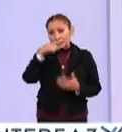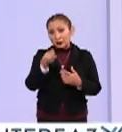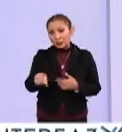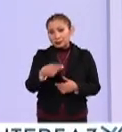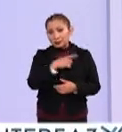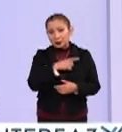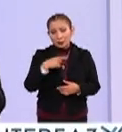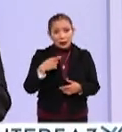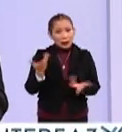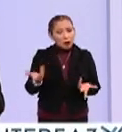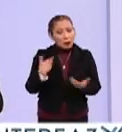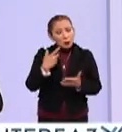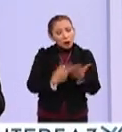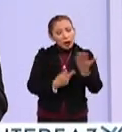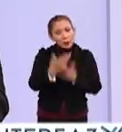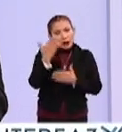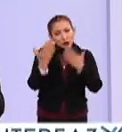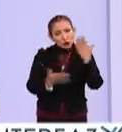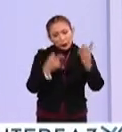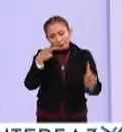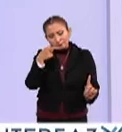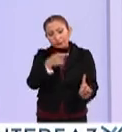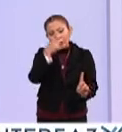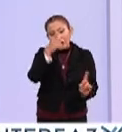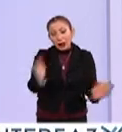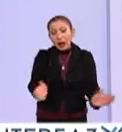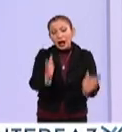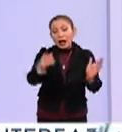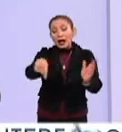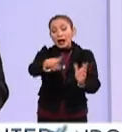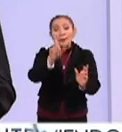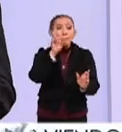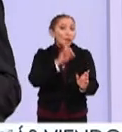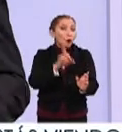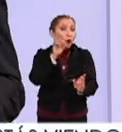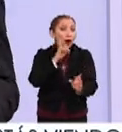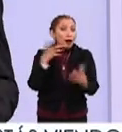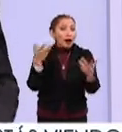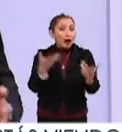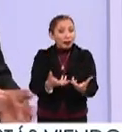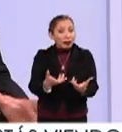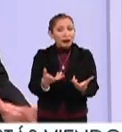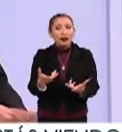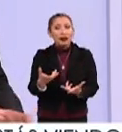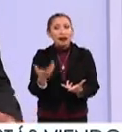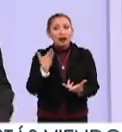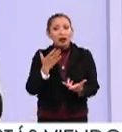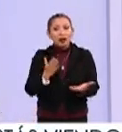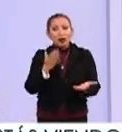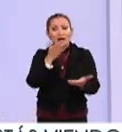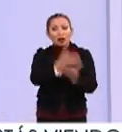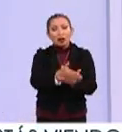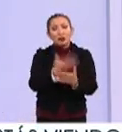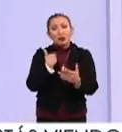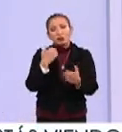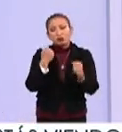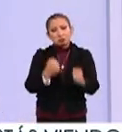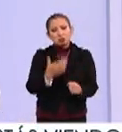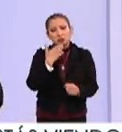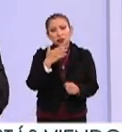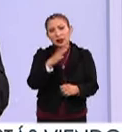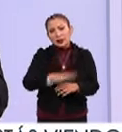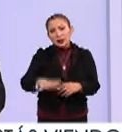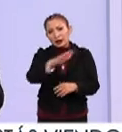debe de existir planes de estudios concentrados al impulso de que las mujeres logren entrometerse de forma contundente